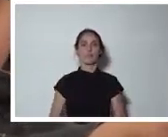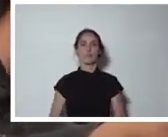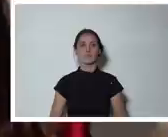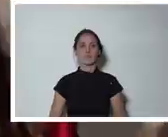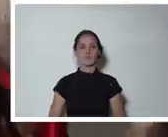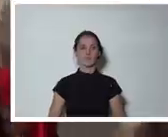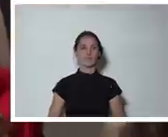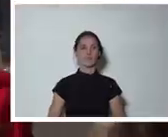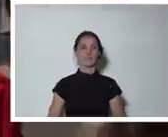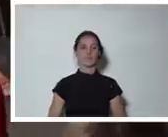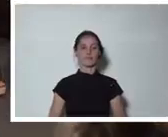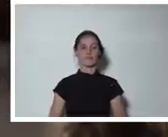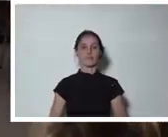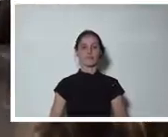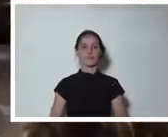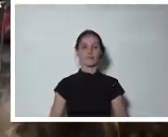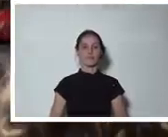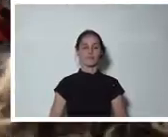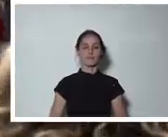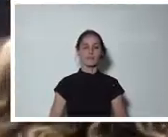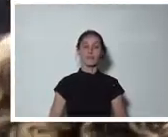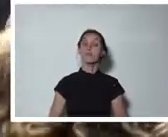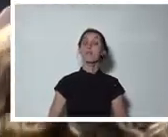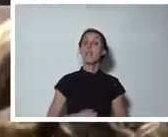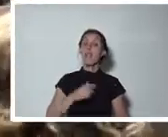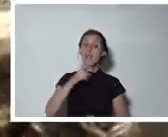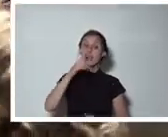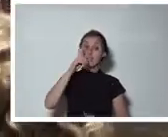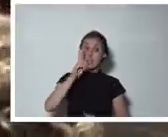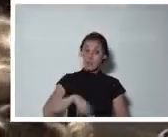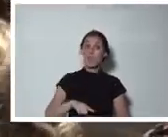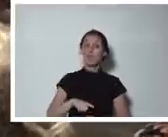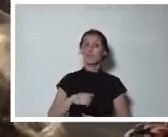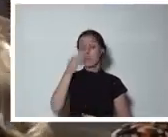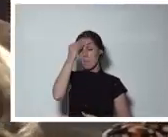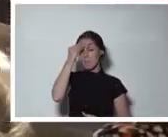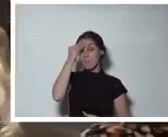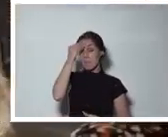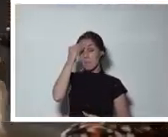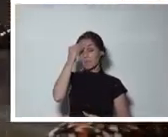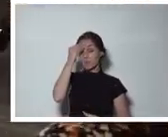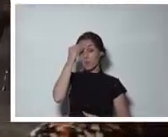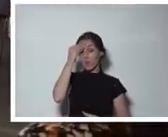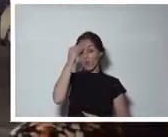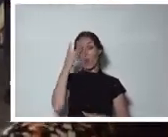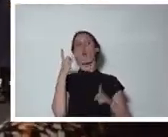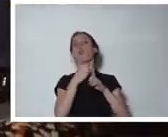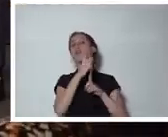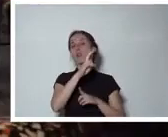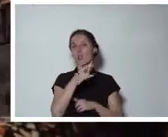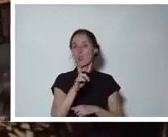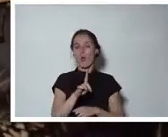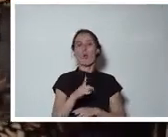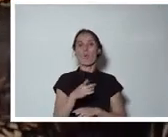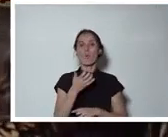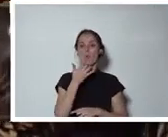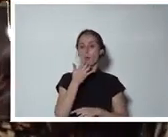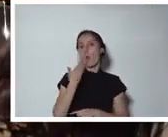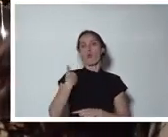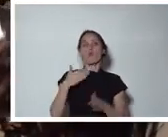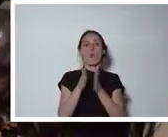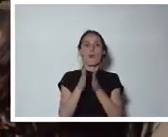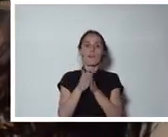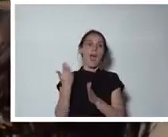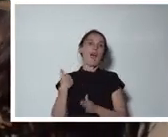concepto creo que también Esa es la mejor manera de rendirle homenaje no a quienes nos han precedido a Clara campoamor y a tantas